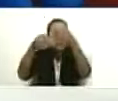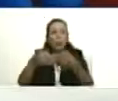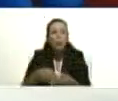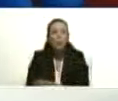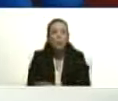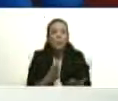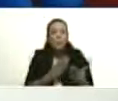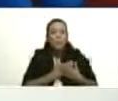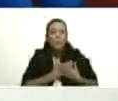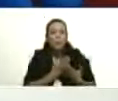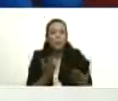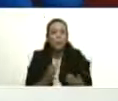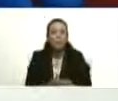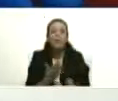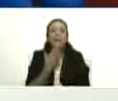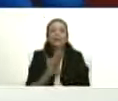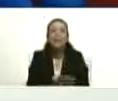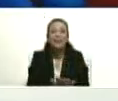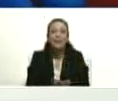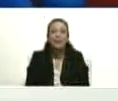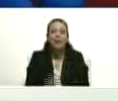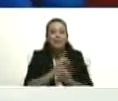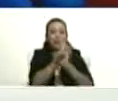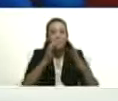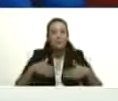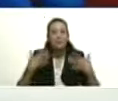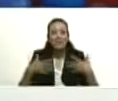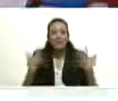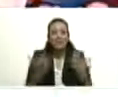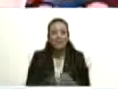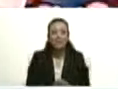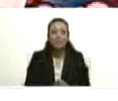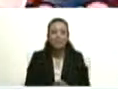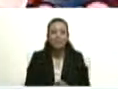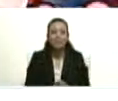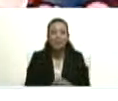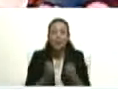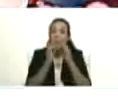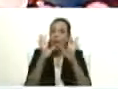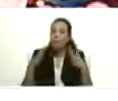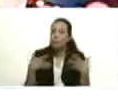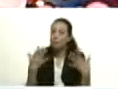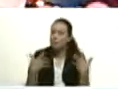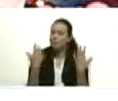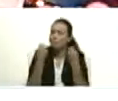nuestro corazón. Gracias, felicidades. Bueno, qué gran alegría.